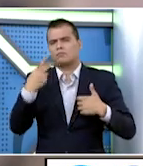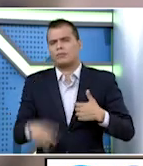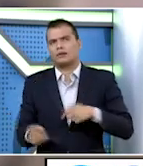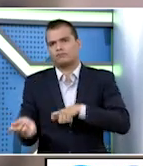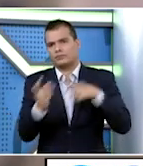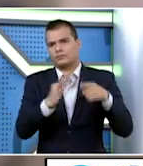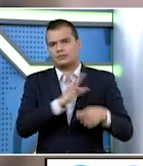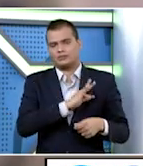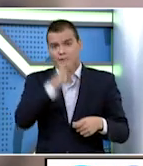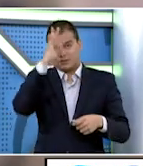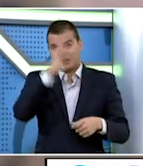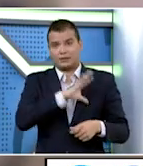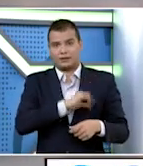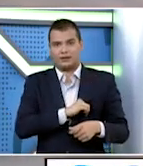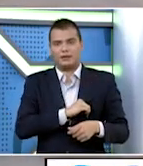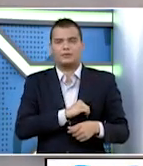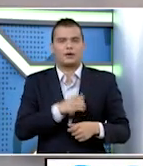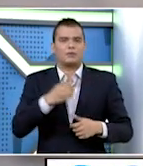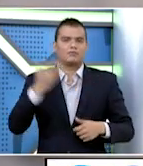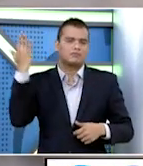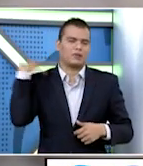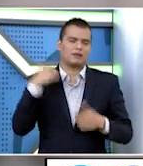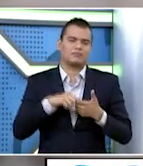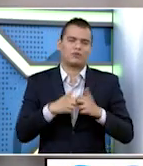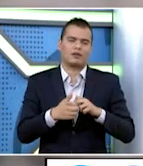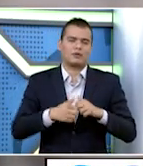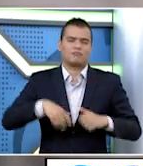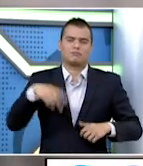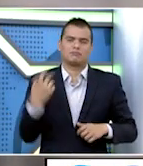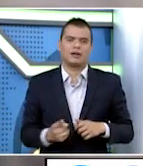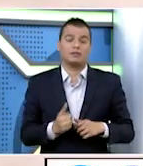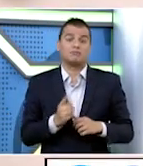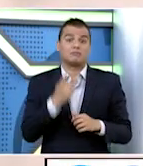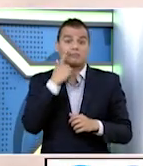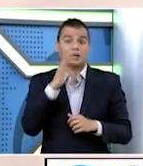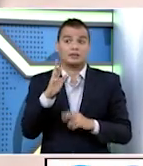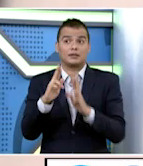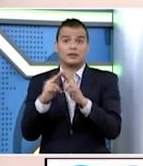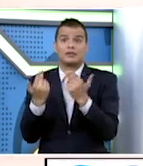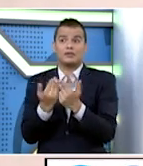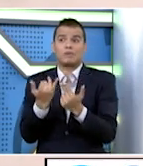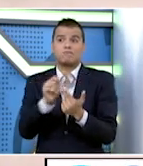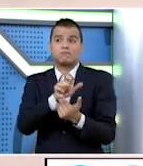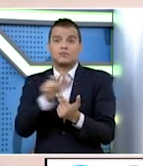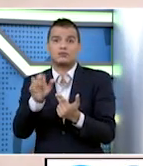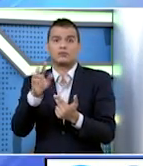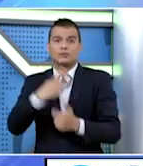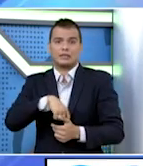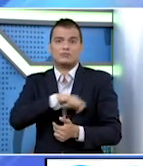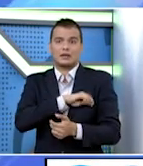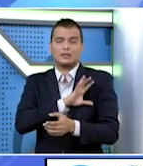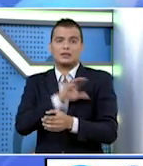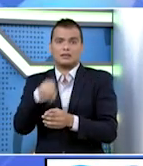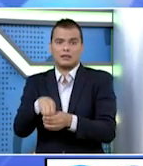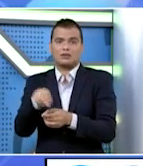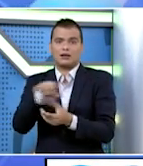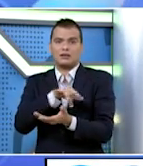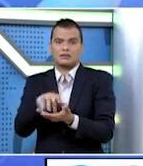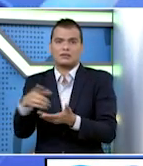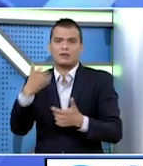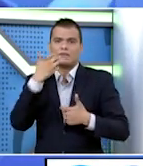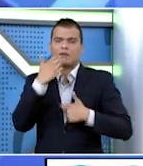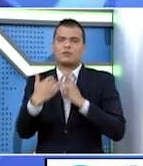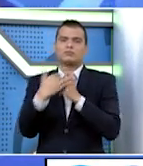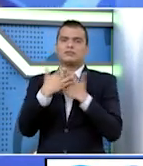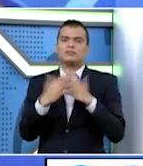a causa de un problema respiratorio. Al parecer, se habría contagiado en una reunión en la que se encontraban personas provenientes de España. En el centro médico le